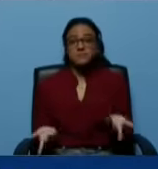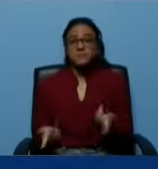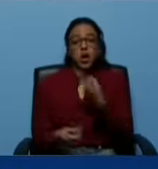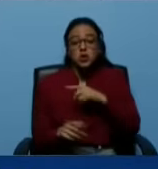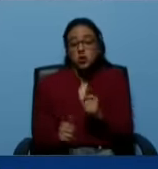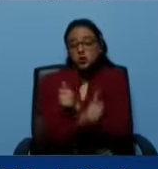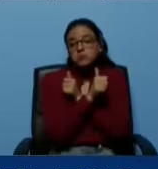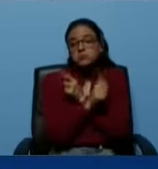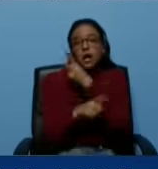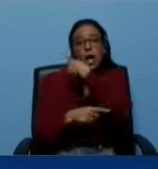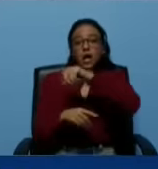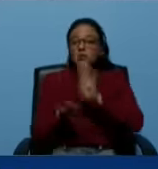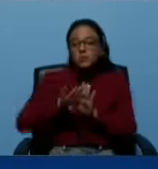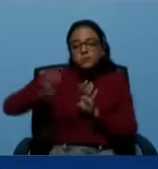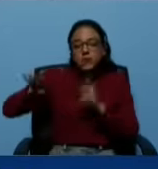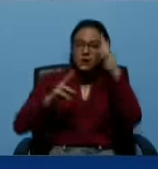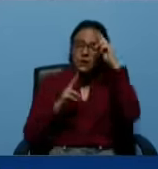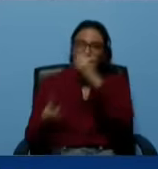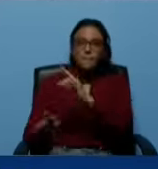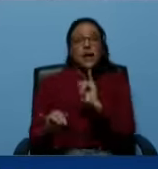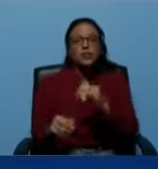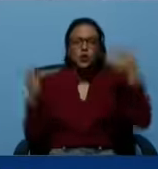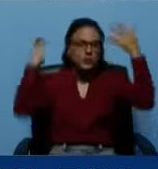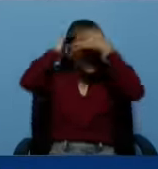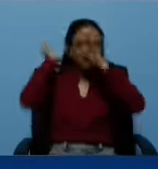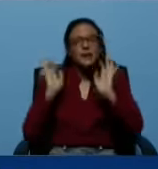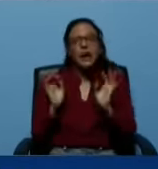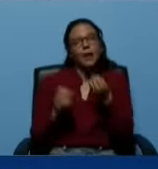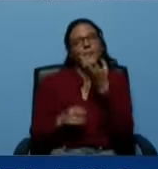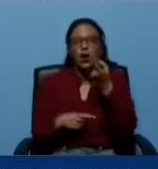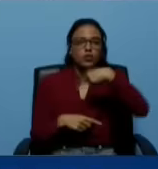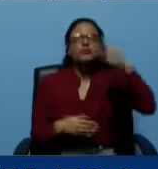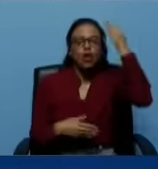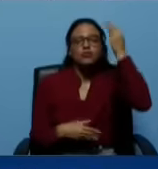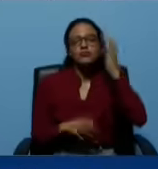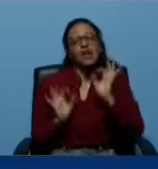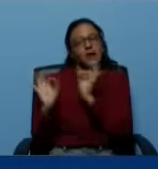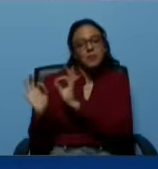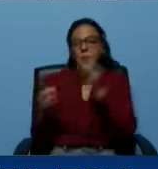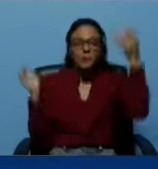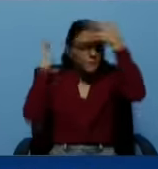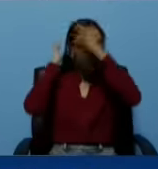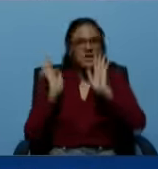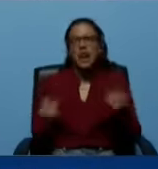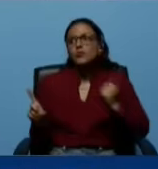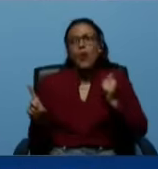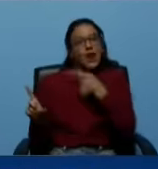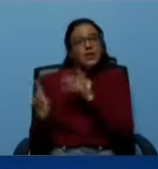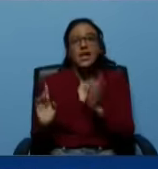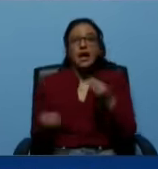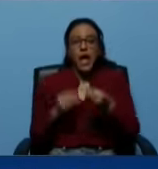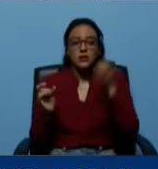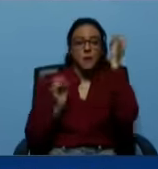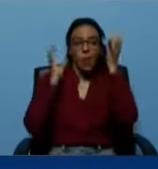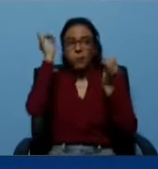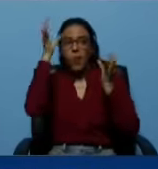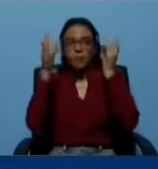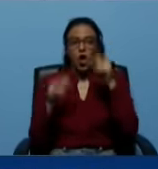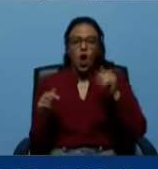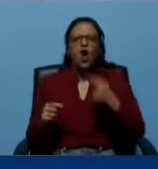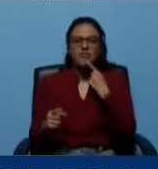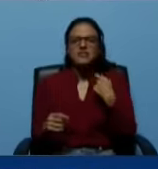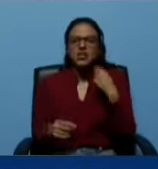Chile. Y de Milei, bueno, de Milei se puede esperar cualquier cosa. Así como hoy dice que